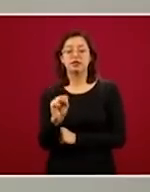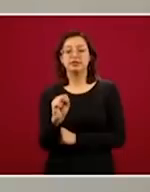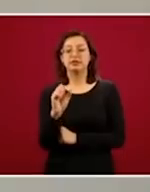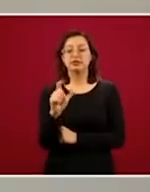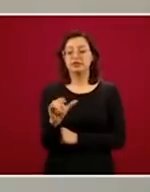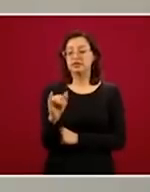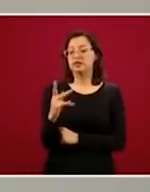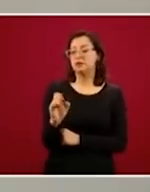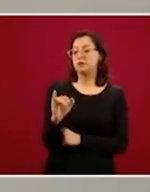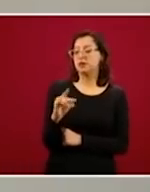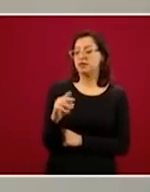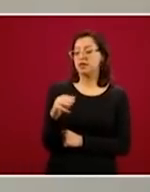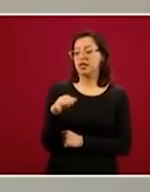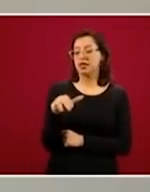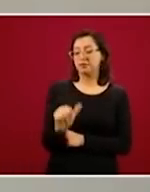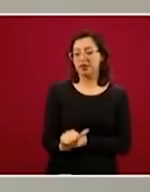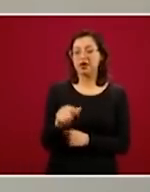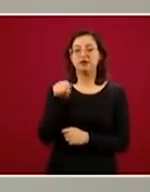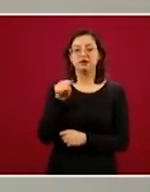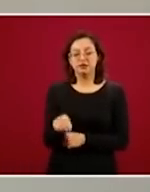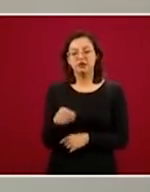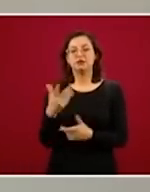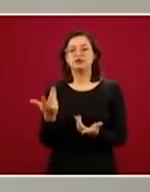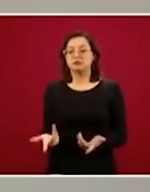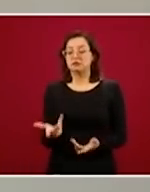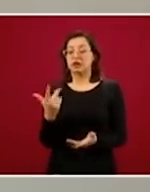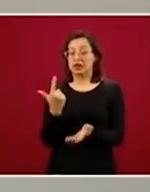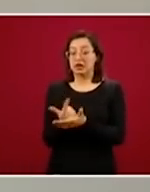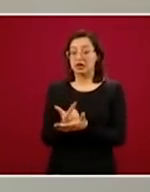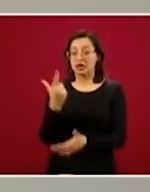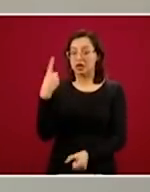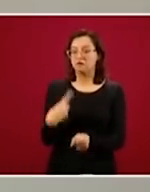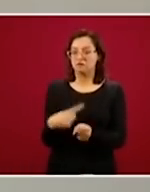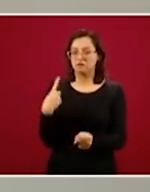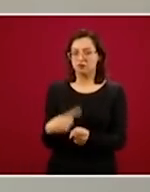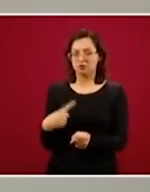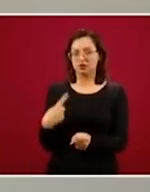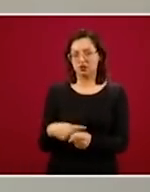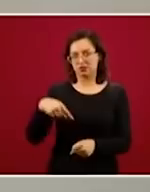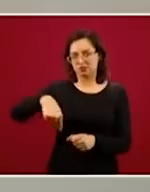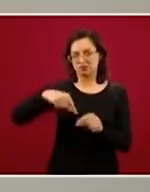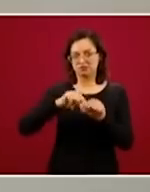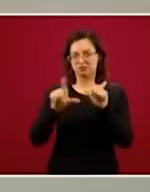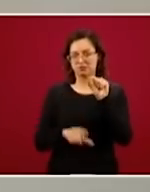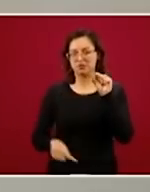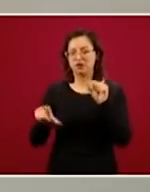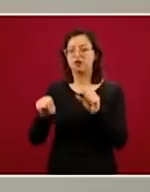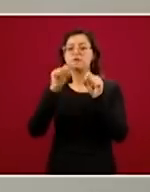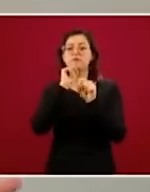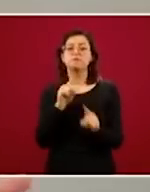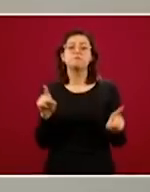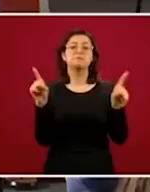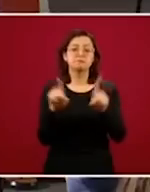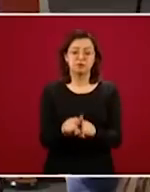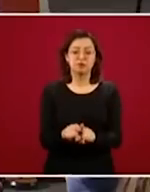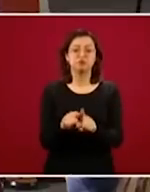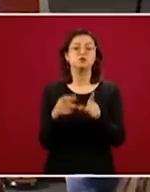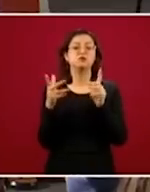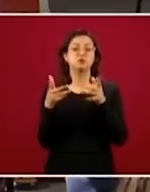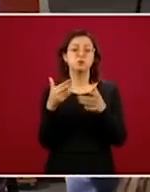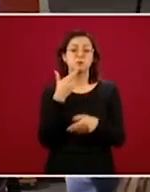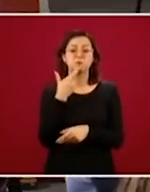en méjico y primeras causas de muerte como lo explicaré en seguida también hemos optimizado los